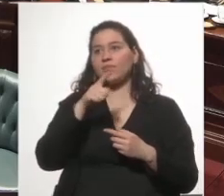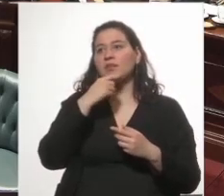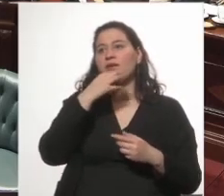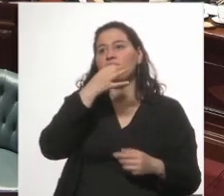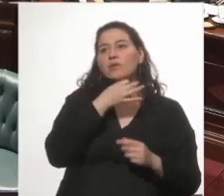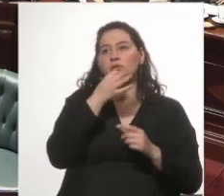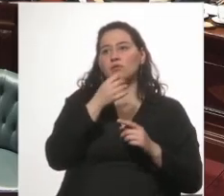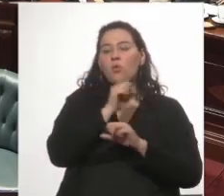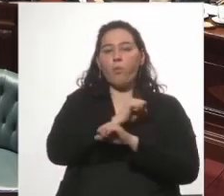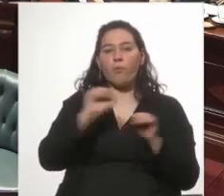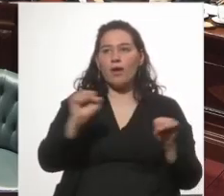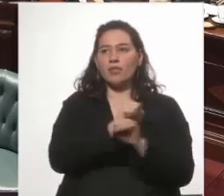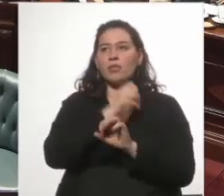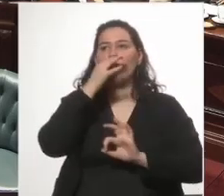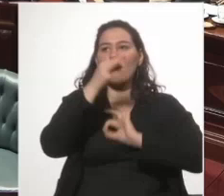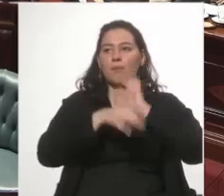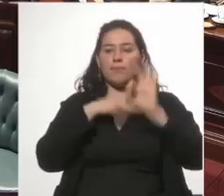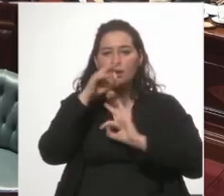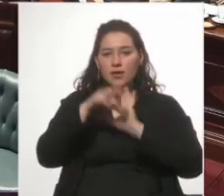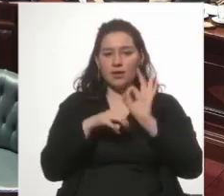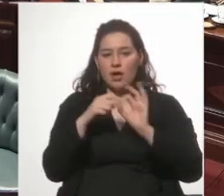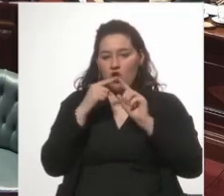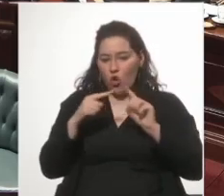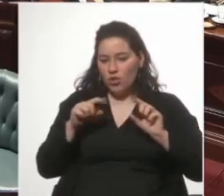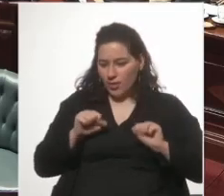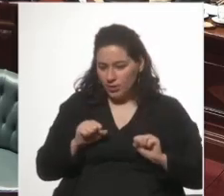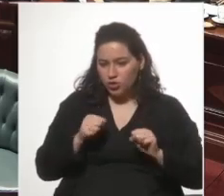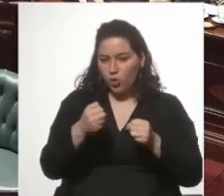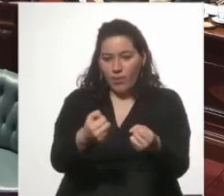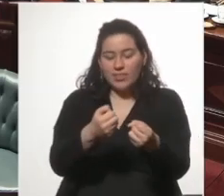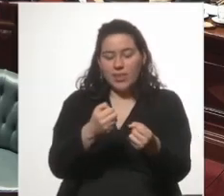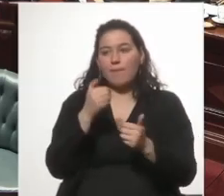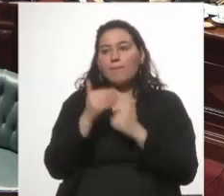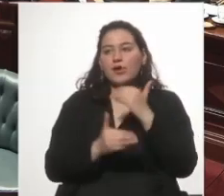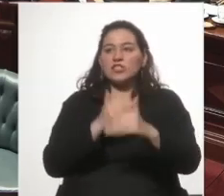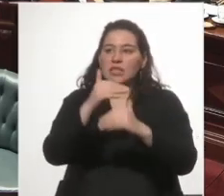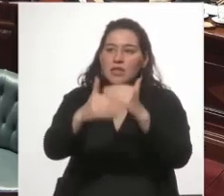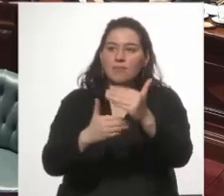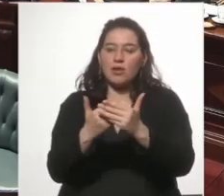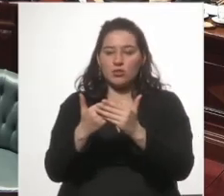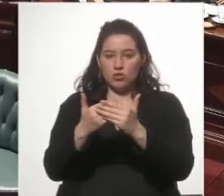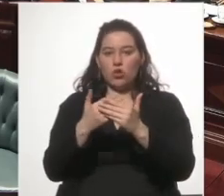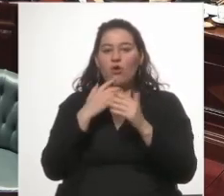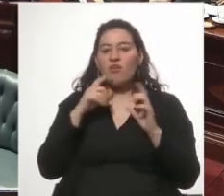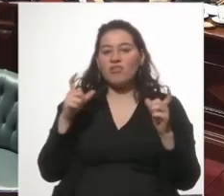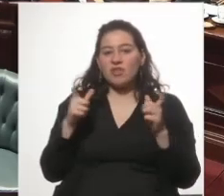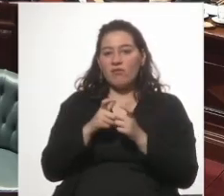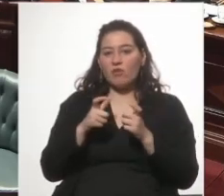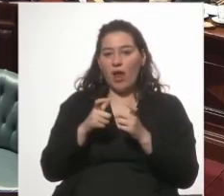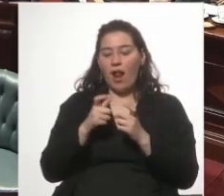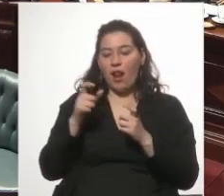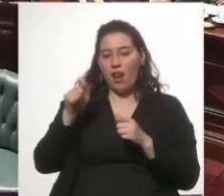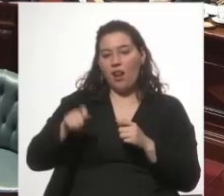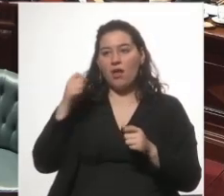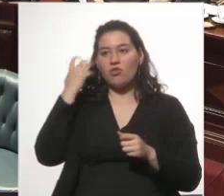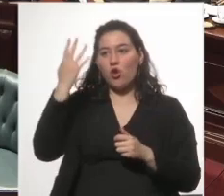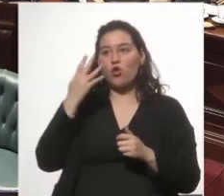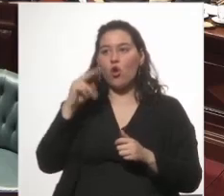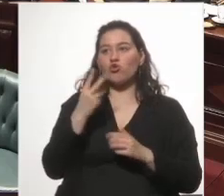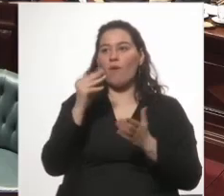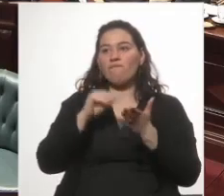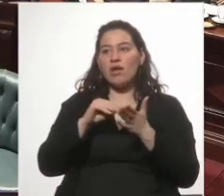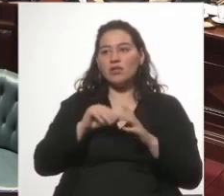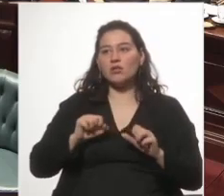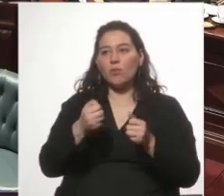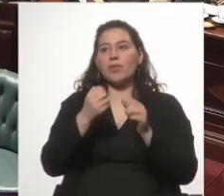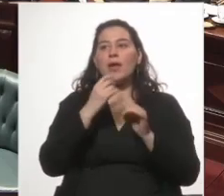resulten inexplicables las razones por las que se ordenó suspender el procedimiento del Tribunal de Honor en 2 oportunidades, que no fue otra que la de informar